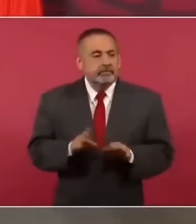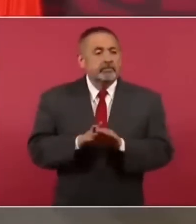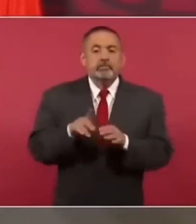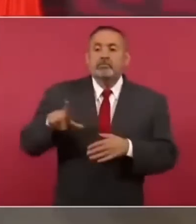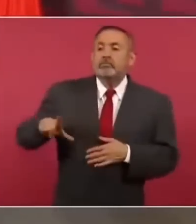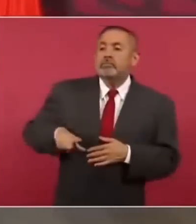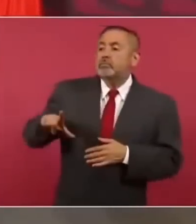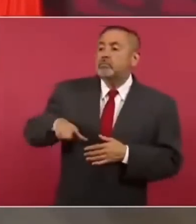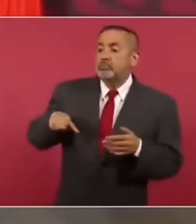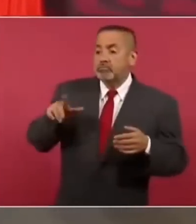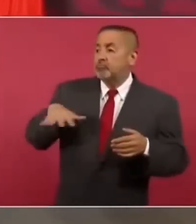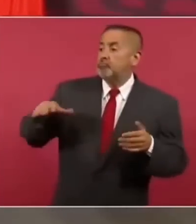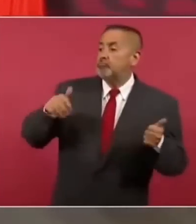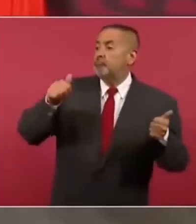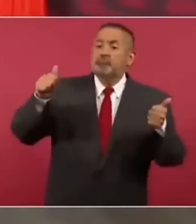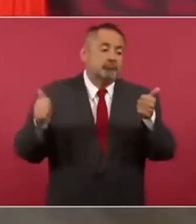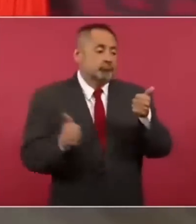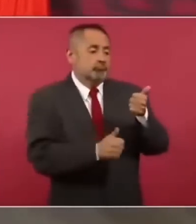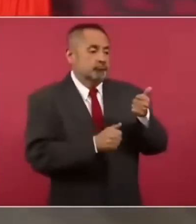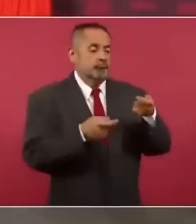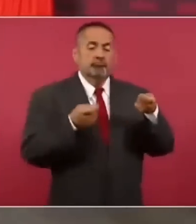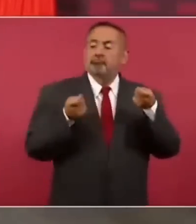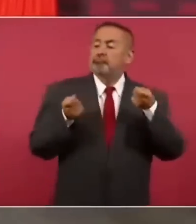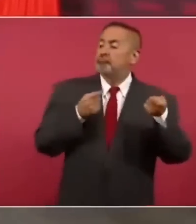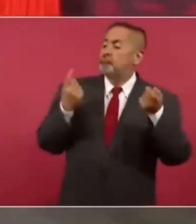se pone al servicio de la delincuencia.